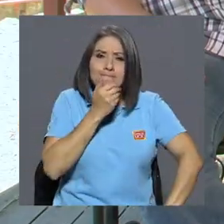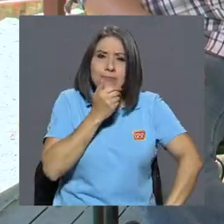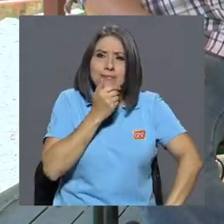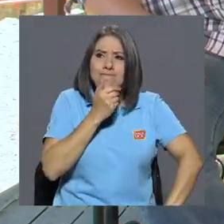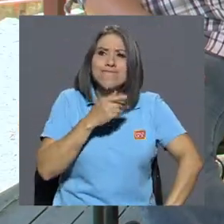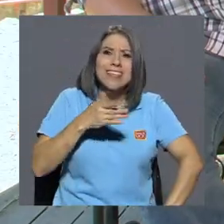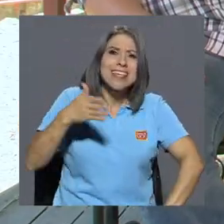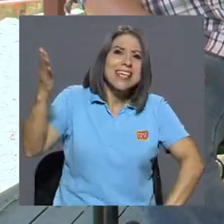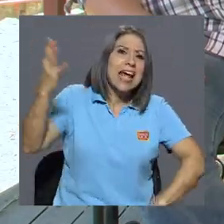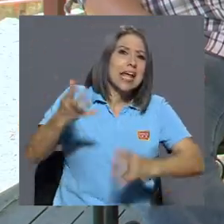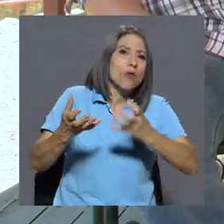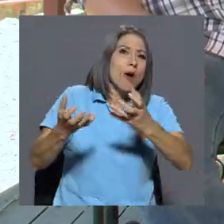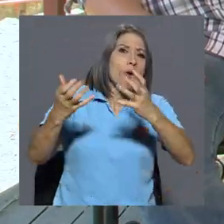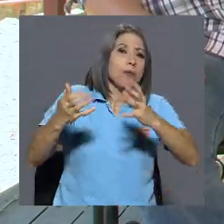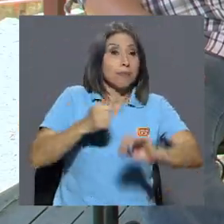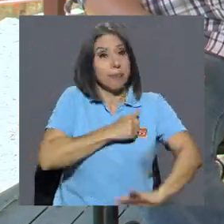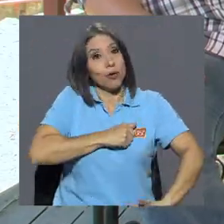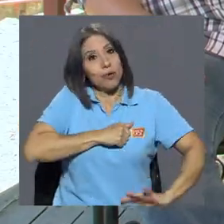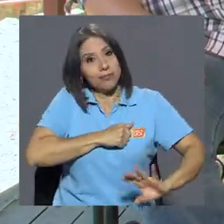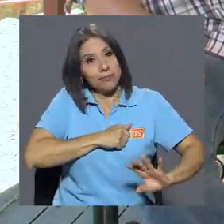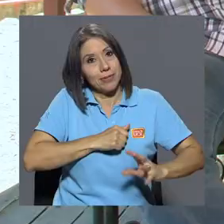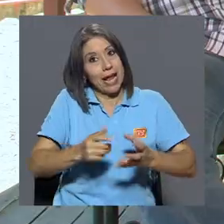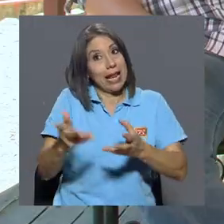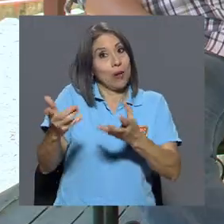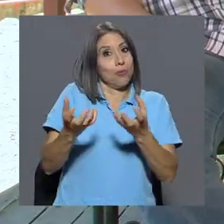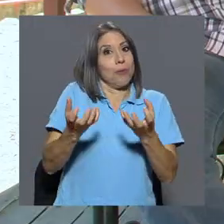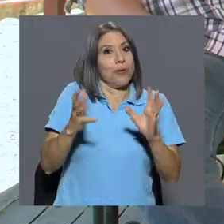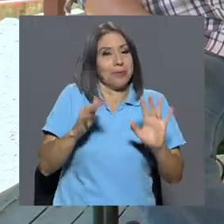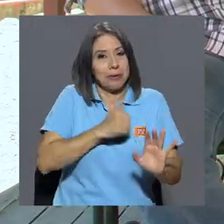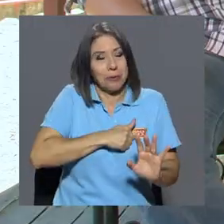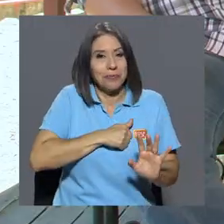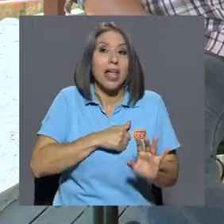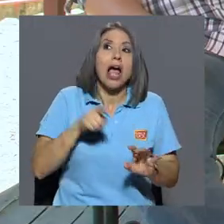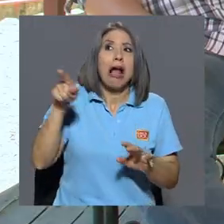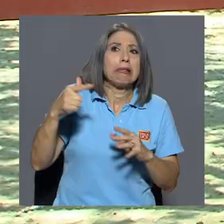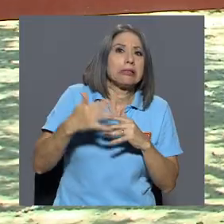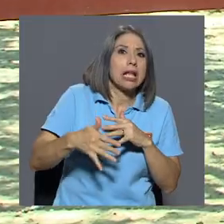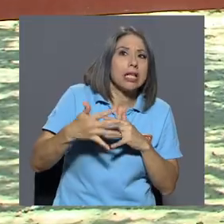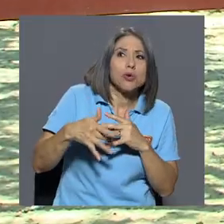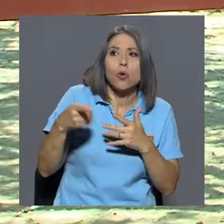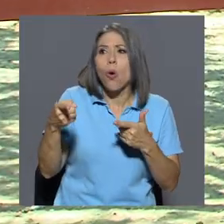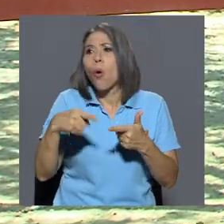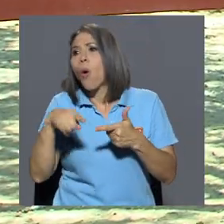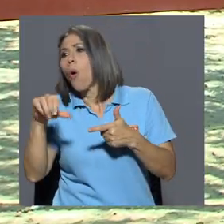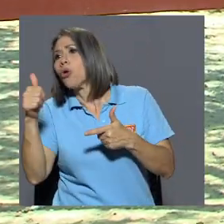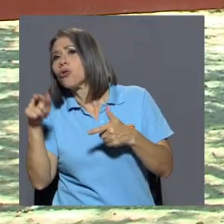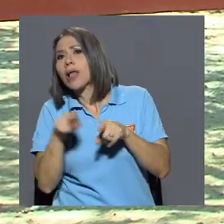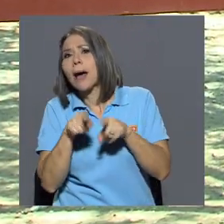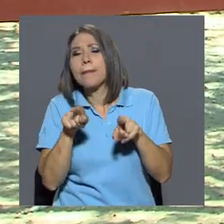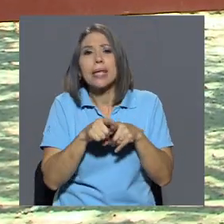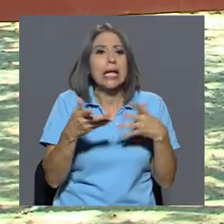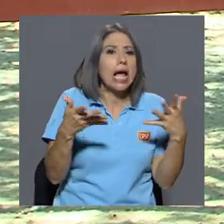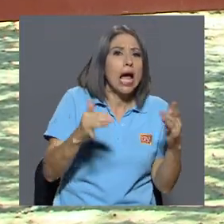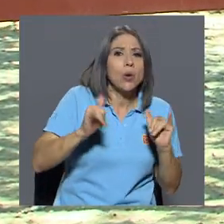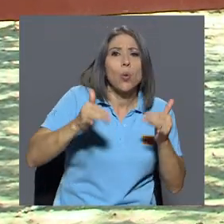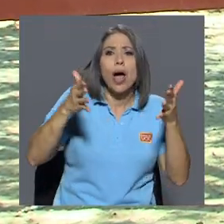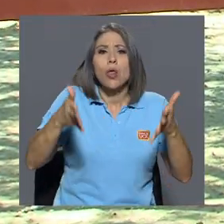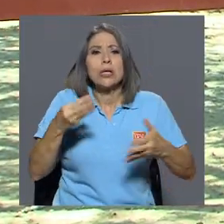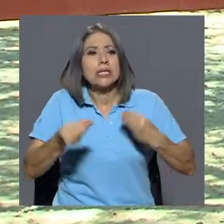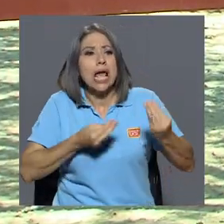Y aquel huevón, perdón, se nos lesionó, y aquel otro también. Y de los delanteros, ¿qué hacemos?